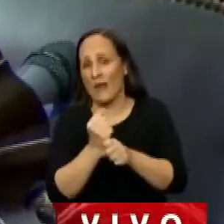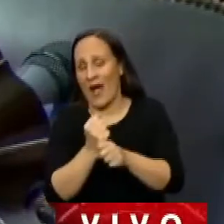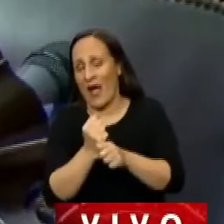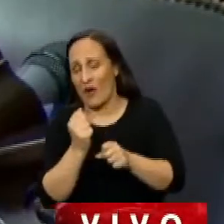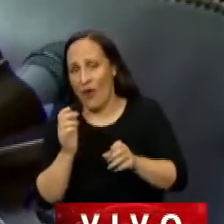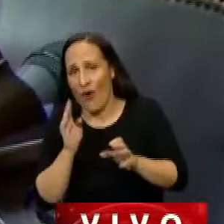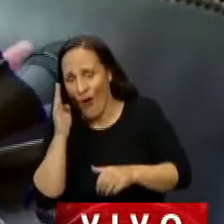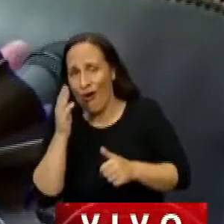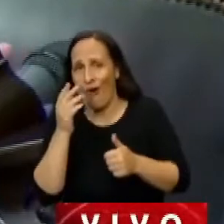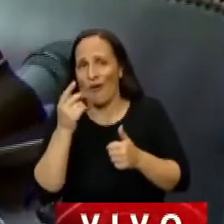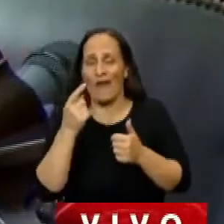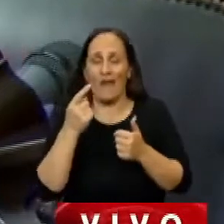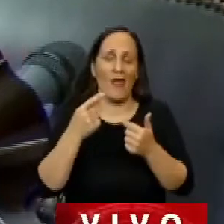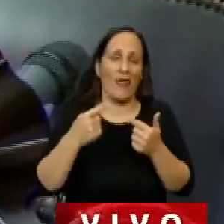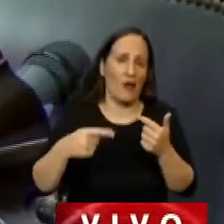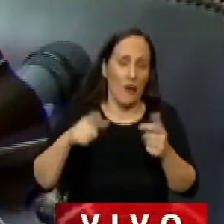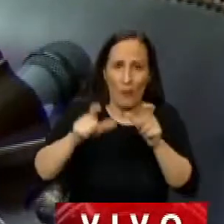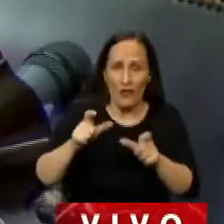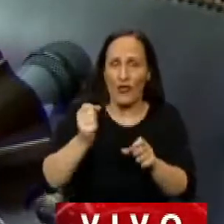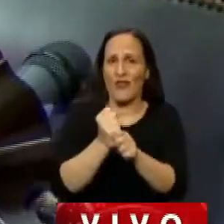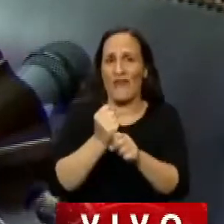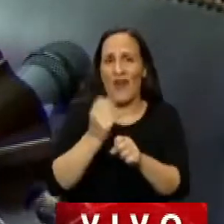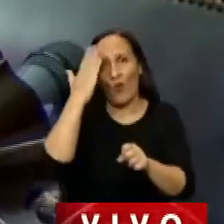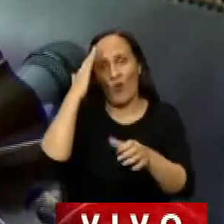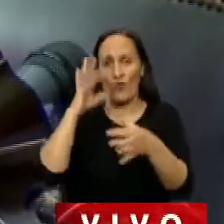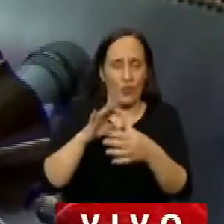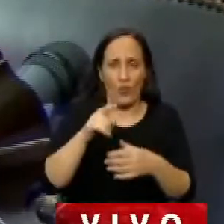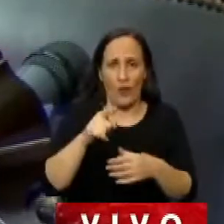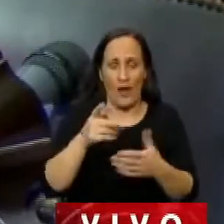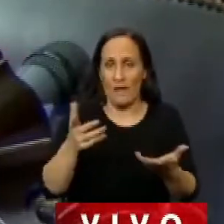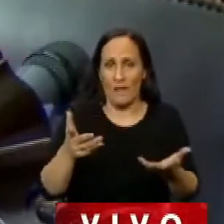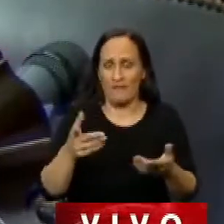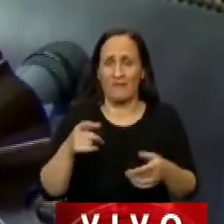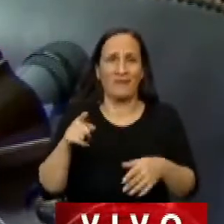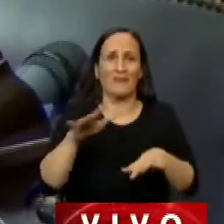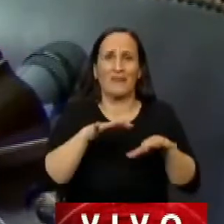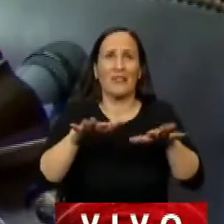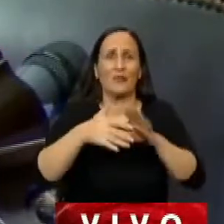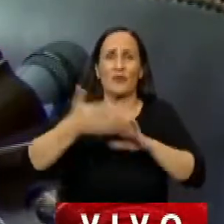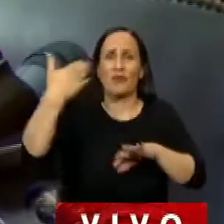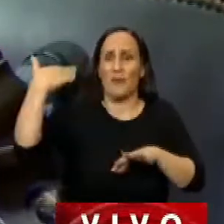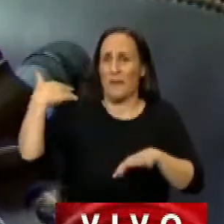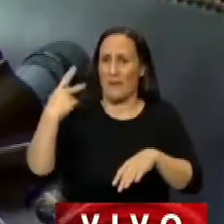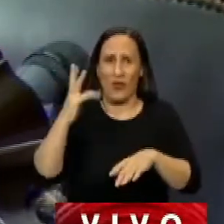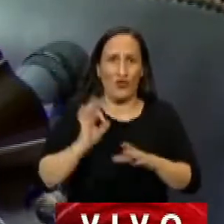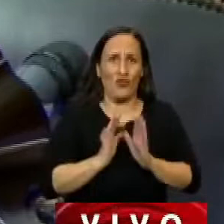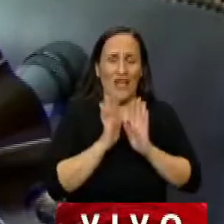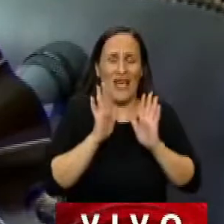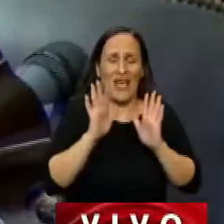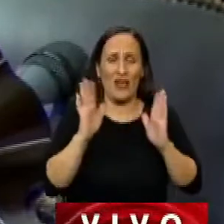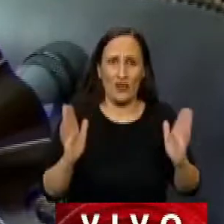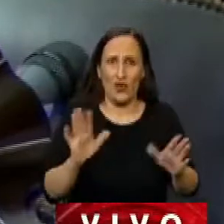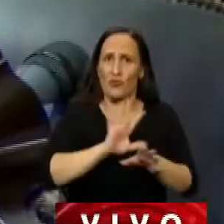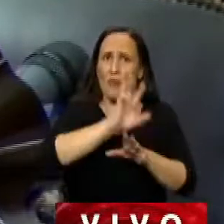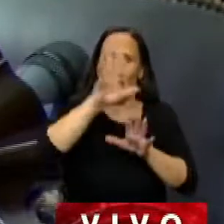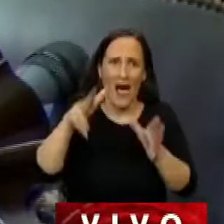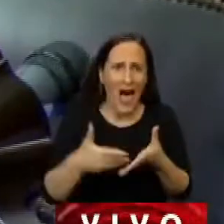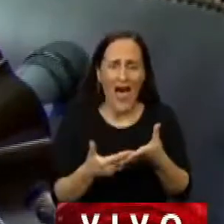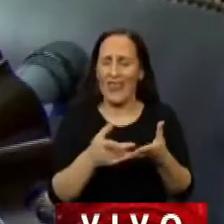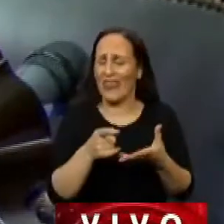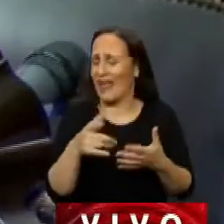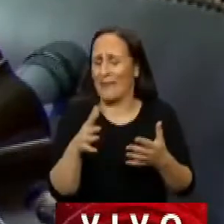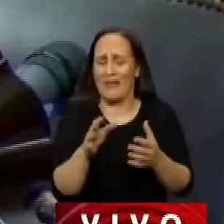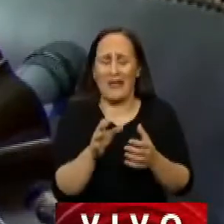las trabajadoras y trabajadores de la cultura, que la han pasado enormemente mal estos dos años. Aquellas